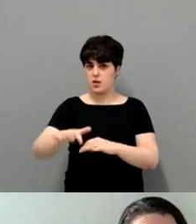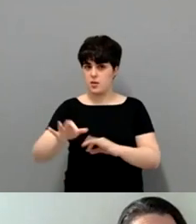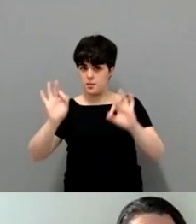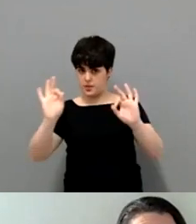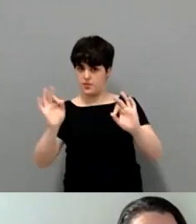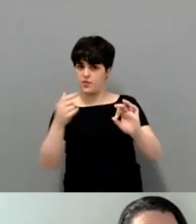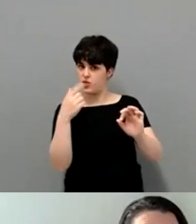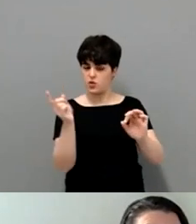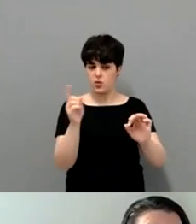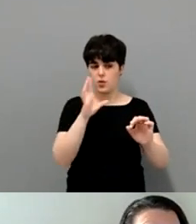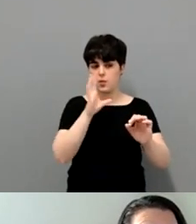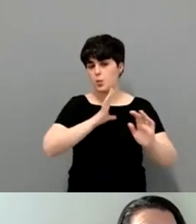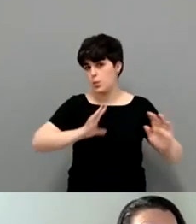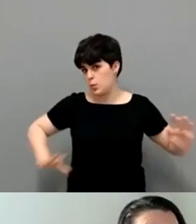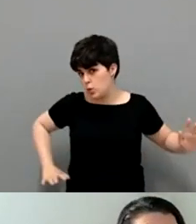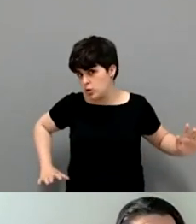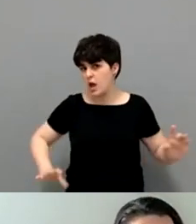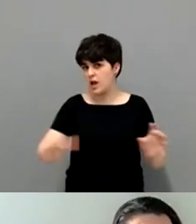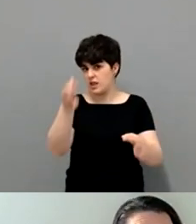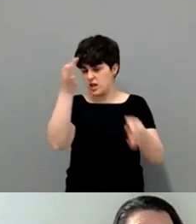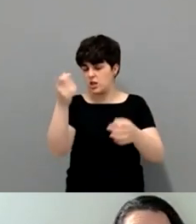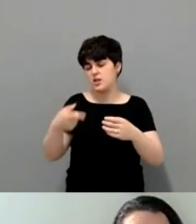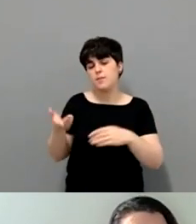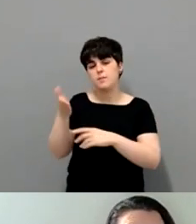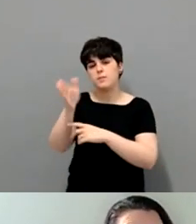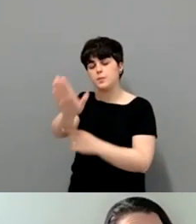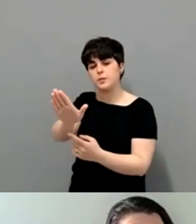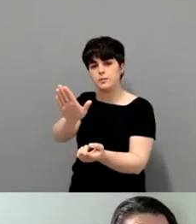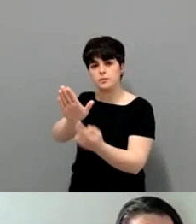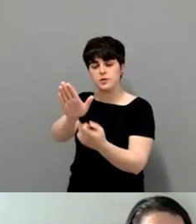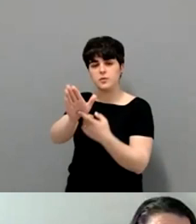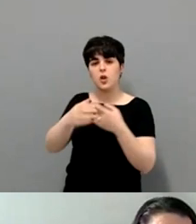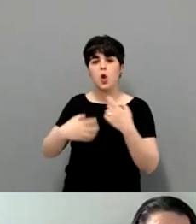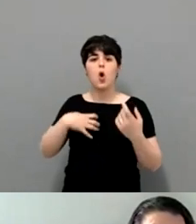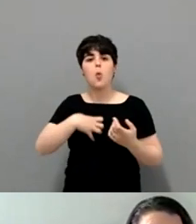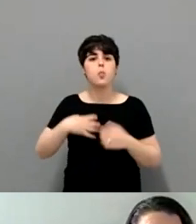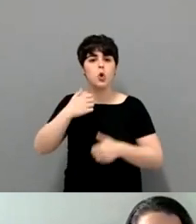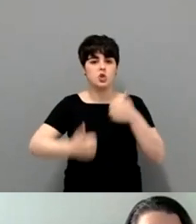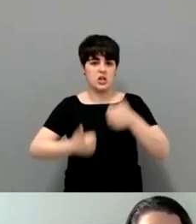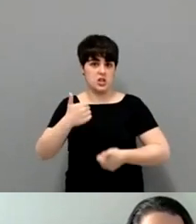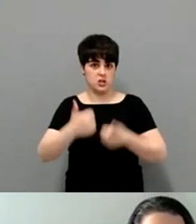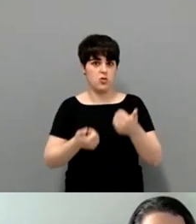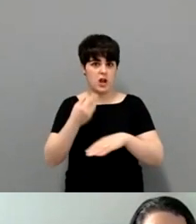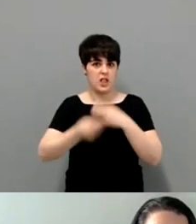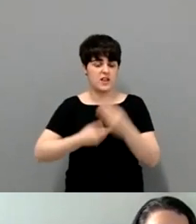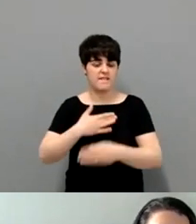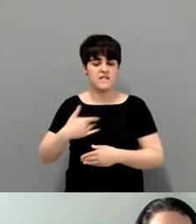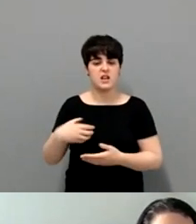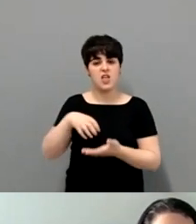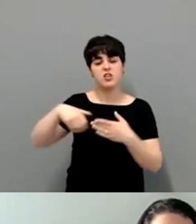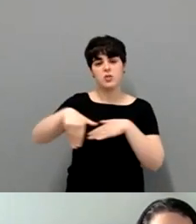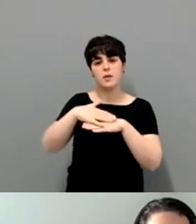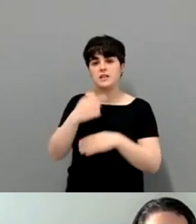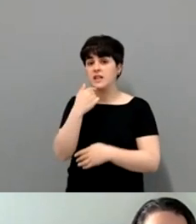porque bueno, pues por anonimato, ya se quería presentar a una oposición y el centro base